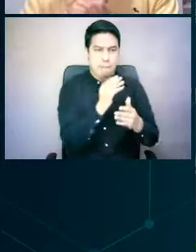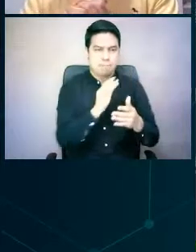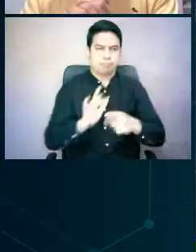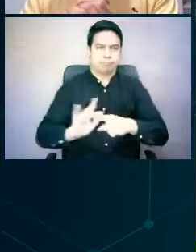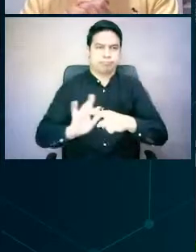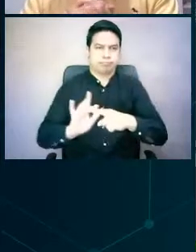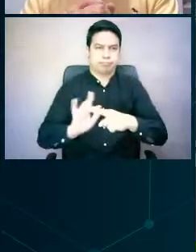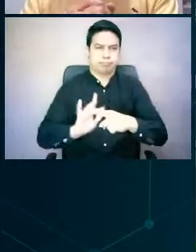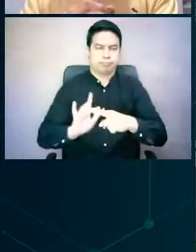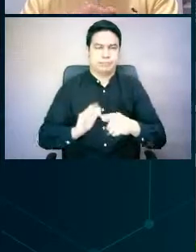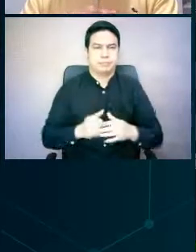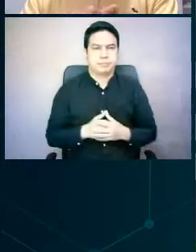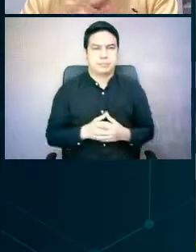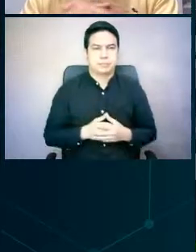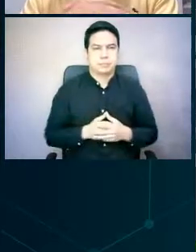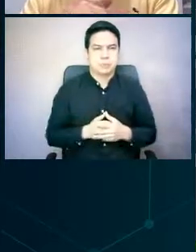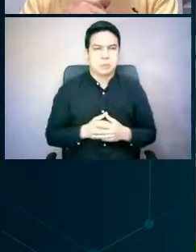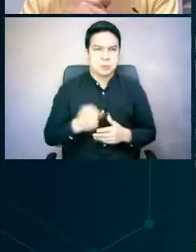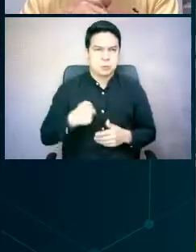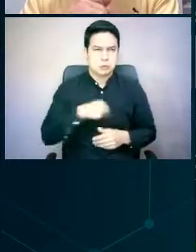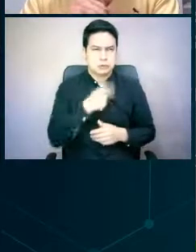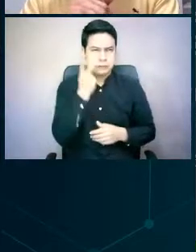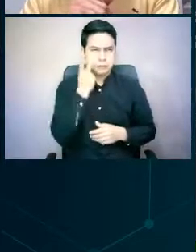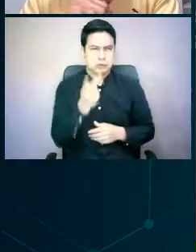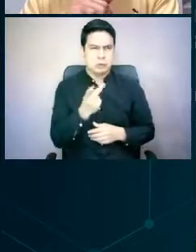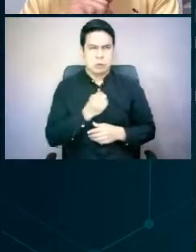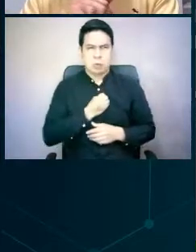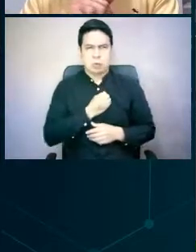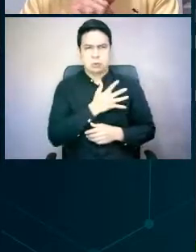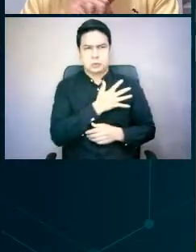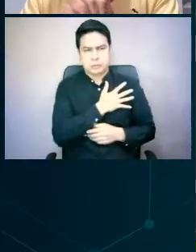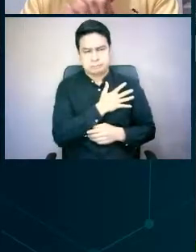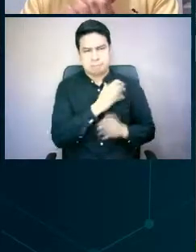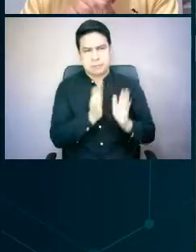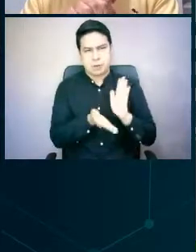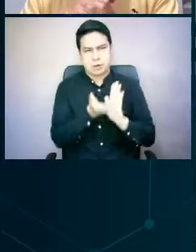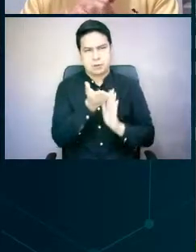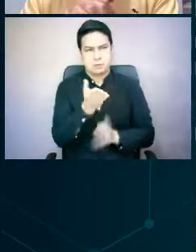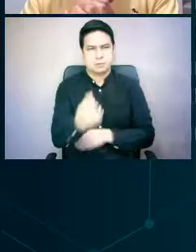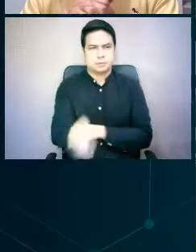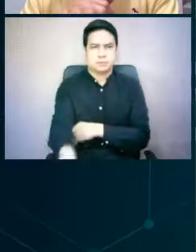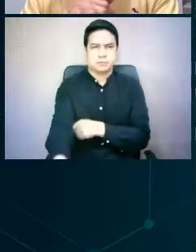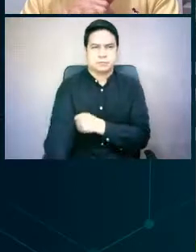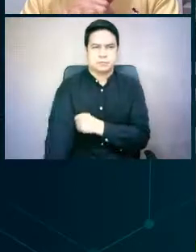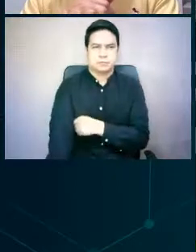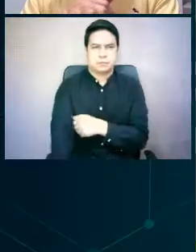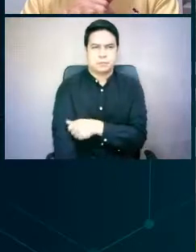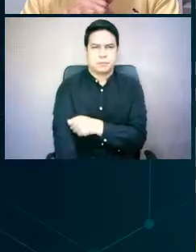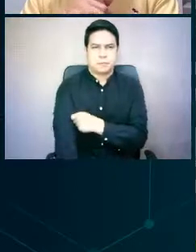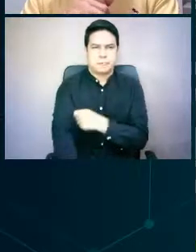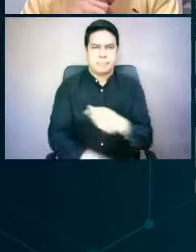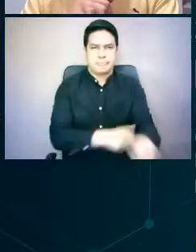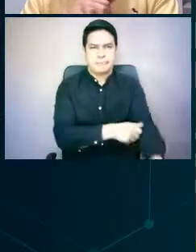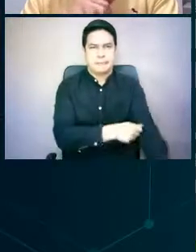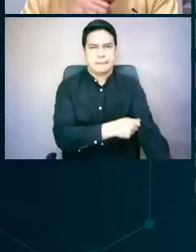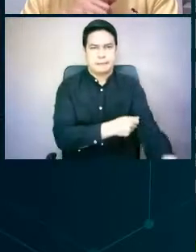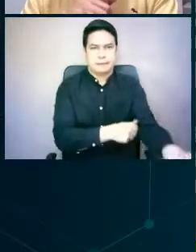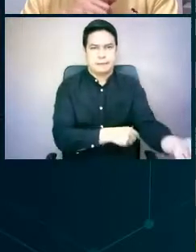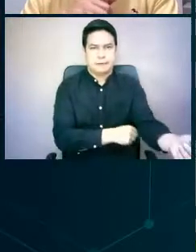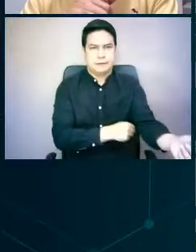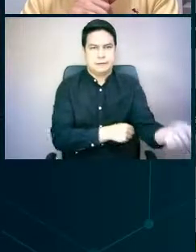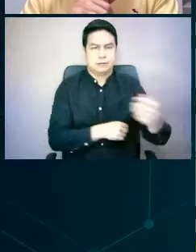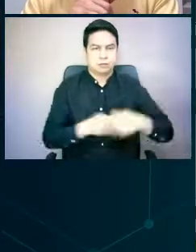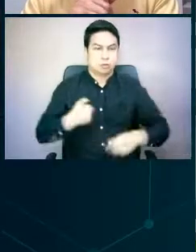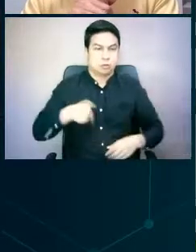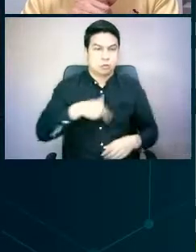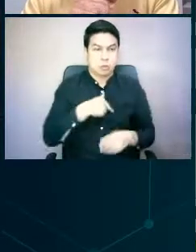La oportunidad identificada, pues, siguiendo en esa misma línea de ideas, evitar la implementación de la red